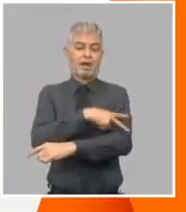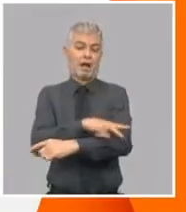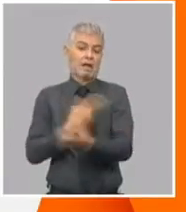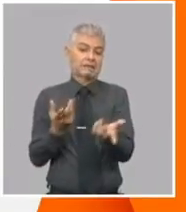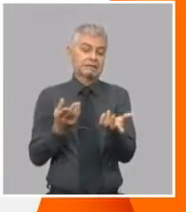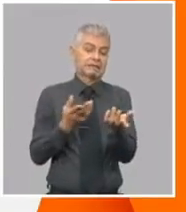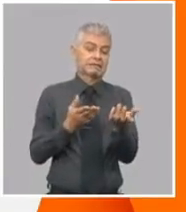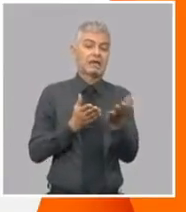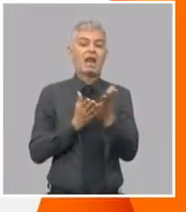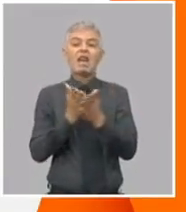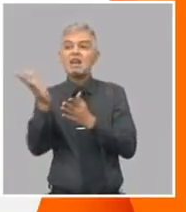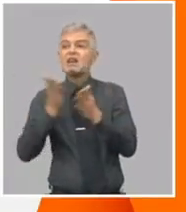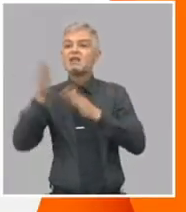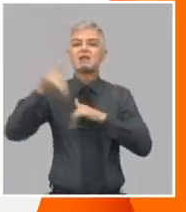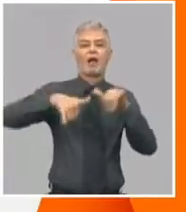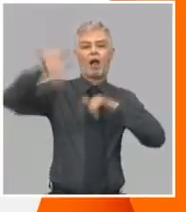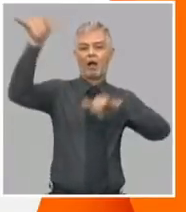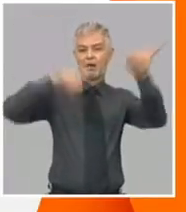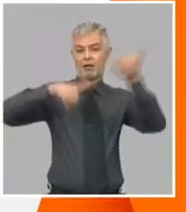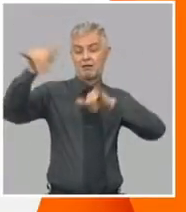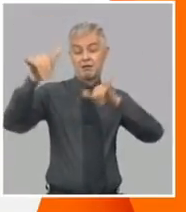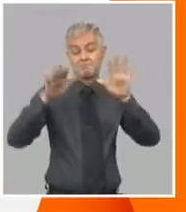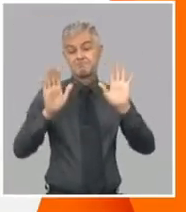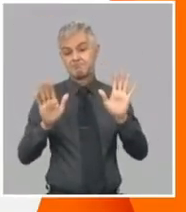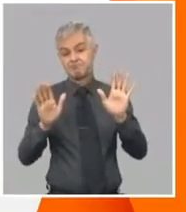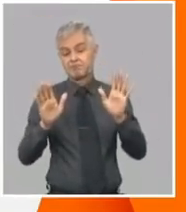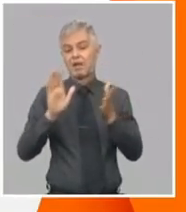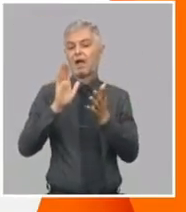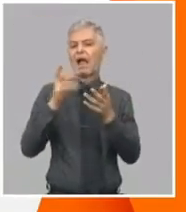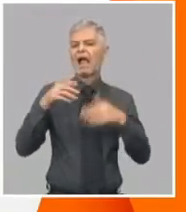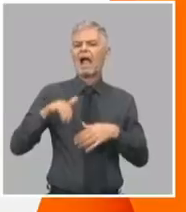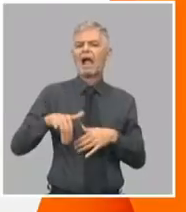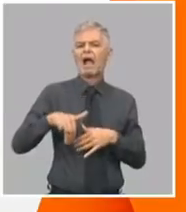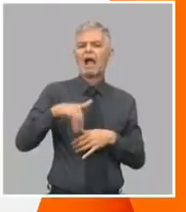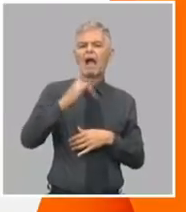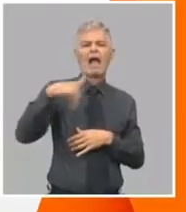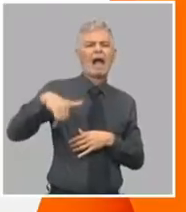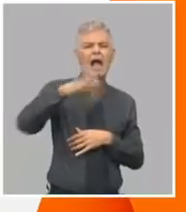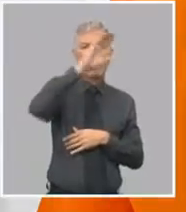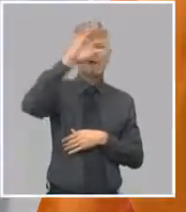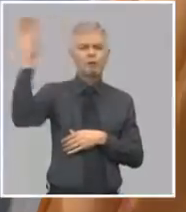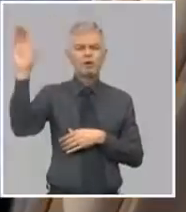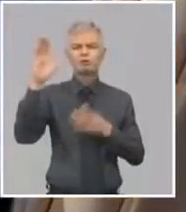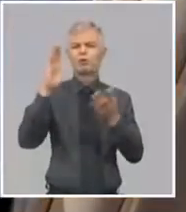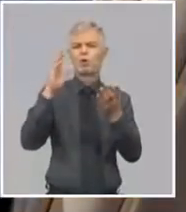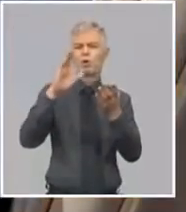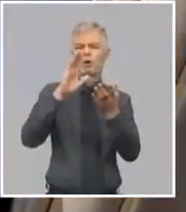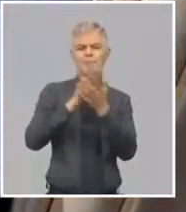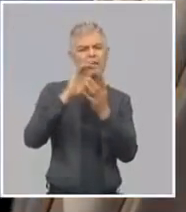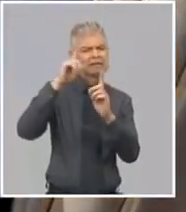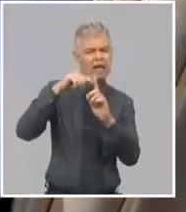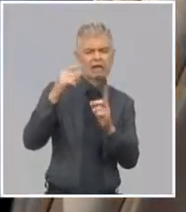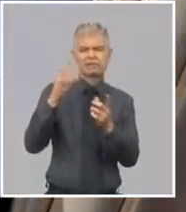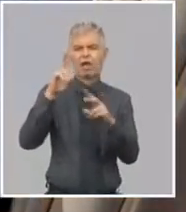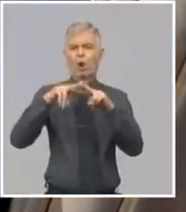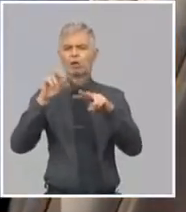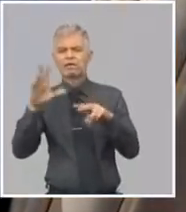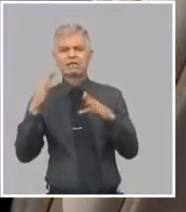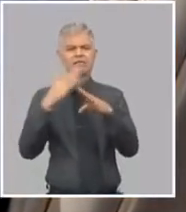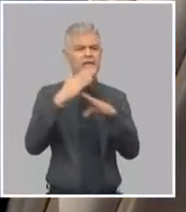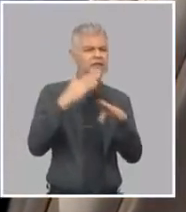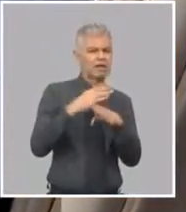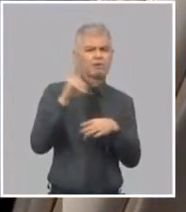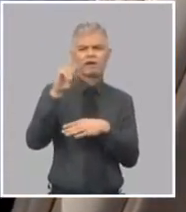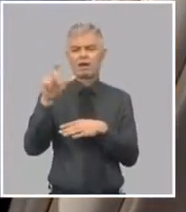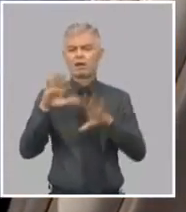ir ajustando sus alternativas. Pero todos esos aeropuertos, Matanzas, Holguín, Santiago, Camagüey, ya esos están abiertos, Villa Clara, Todos esos